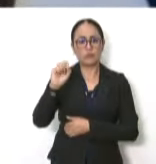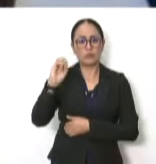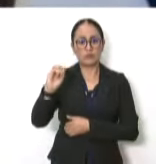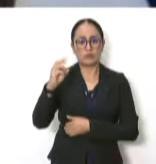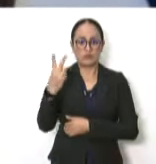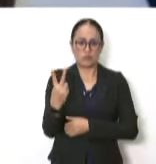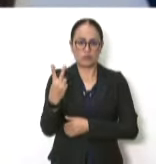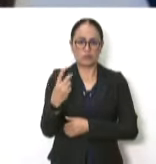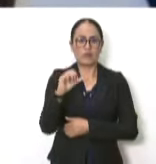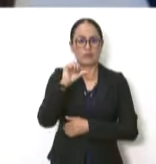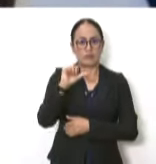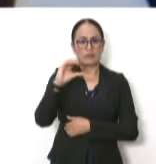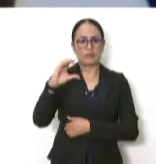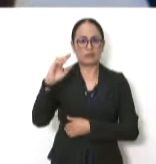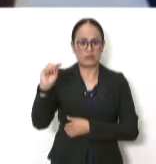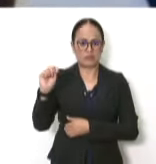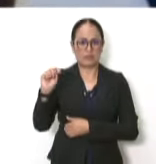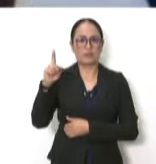ACT-EXT-PV-20-03-2020.02,